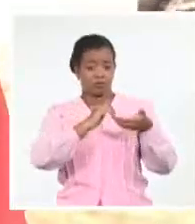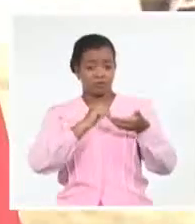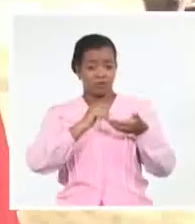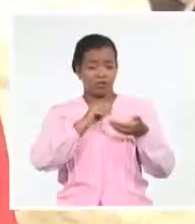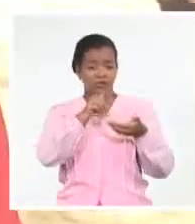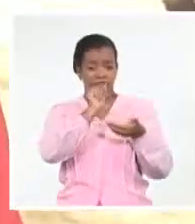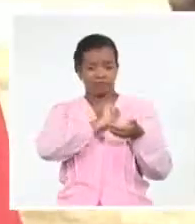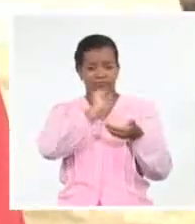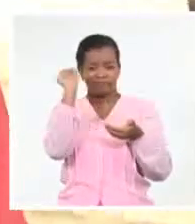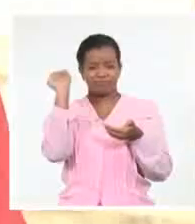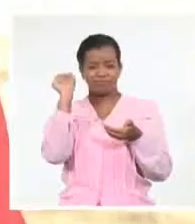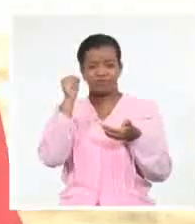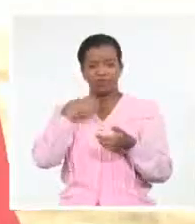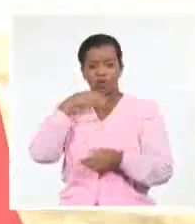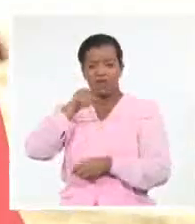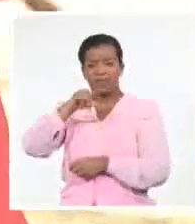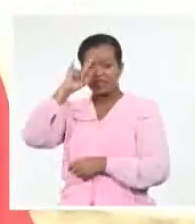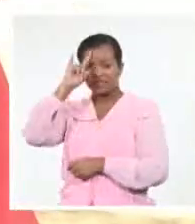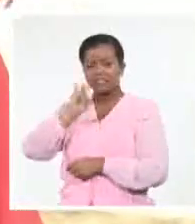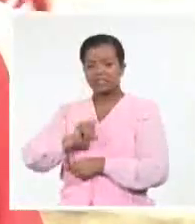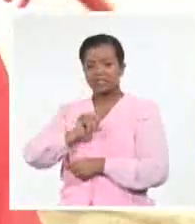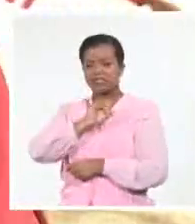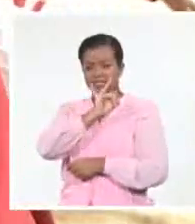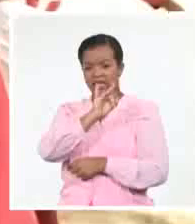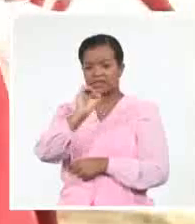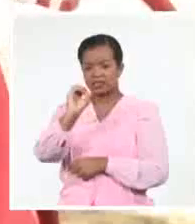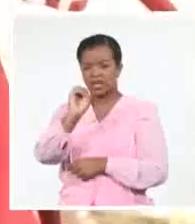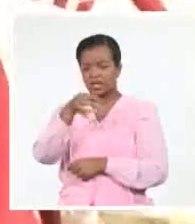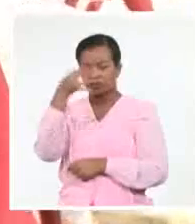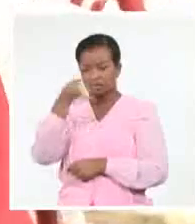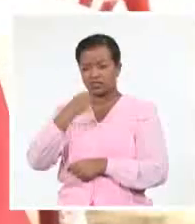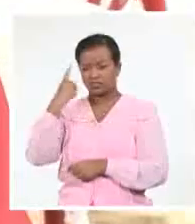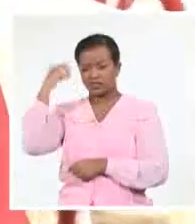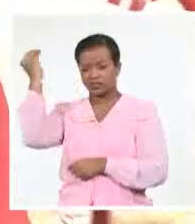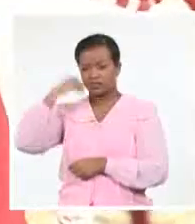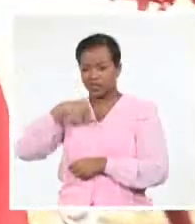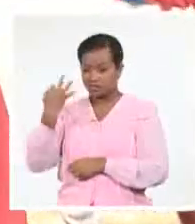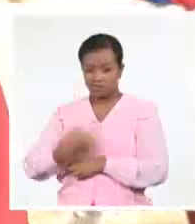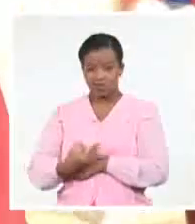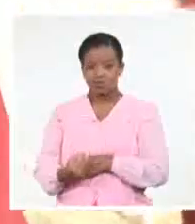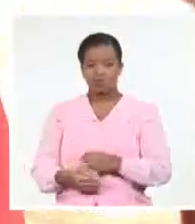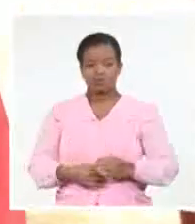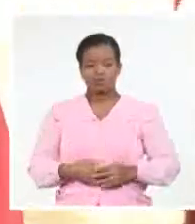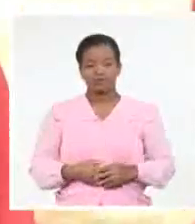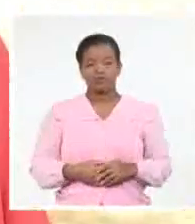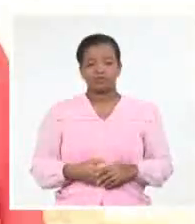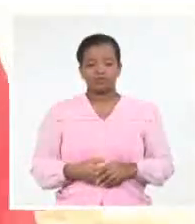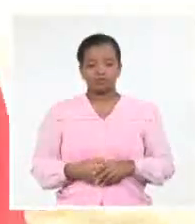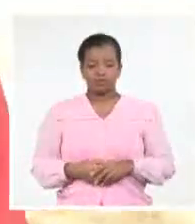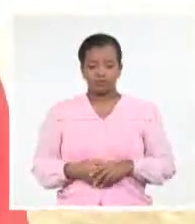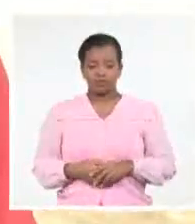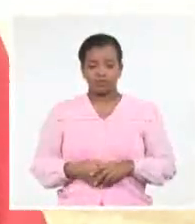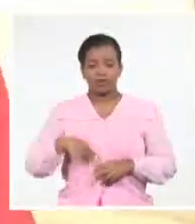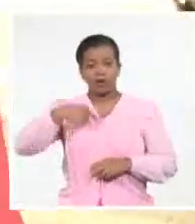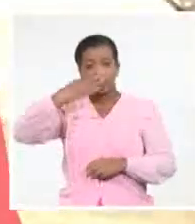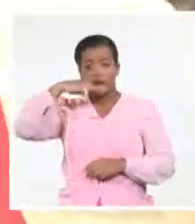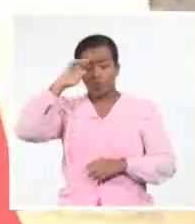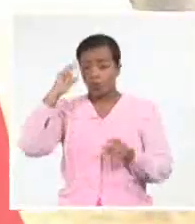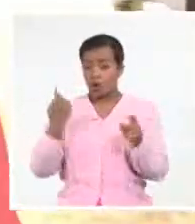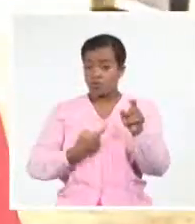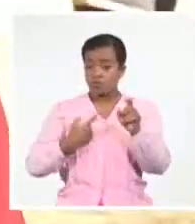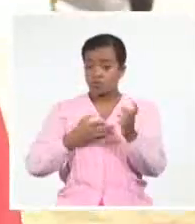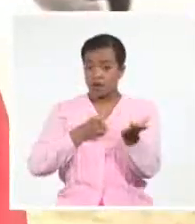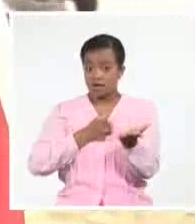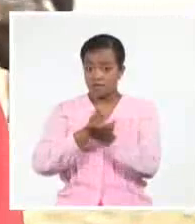le dije, les mete 7-0 al seguro, desde que lo vi que hizo los 3 primeros lanzamientos. Y ahora a Cuba por más.